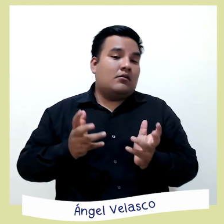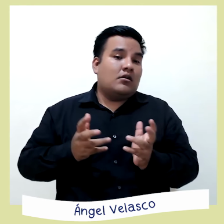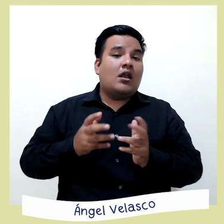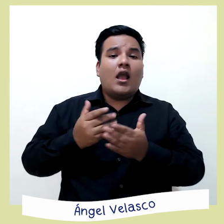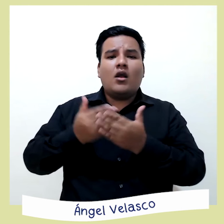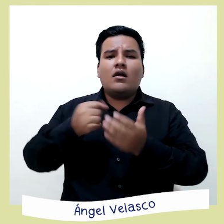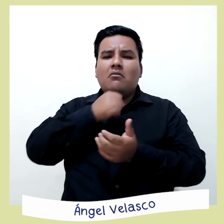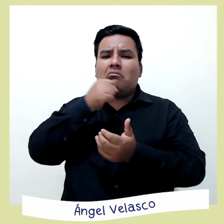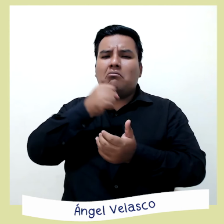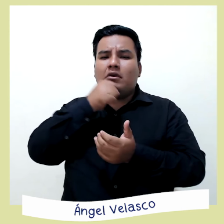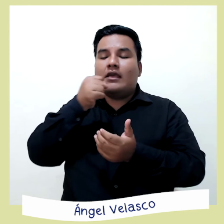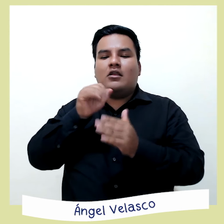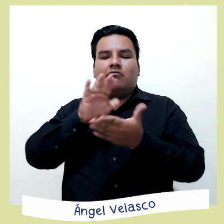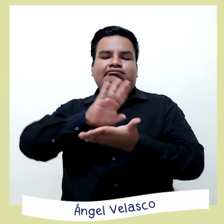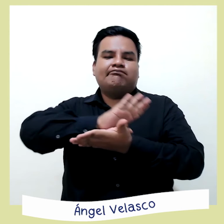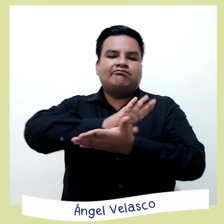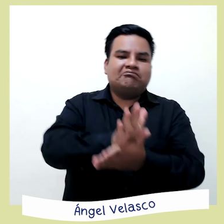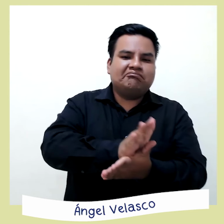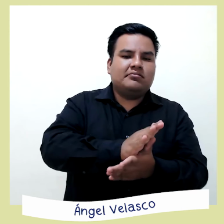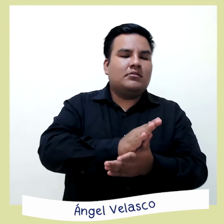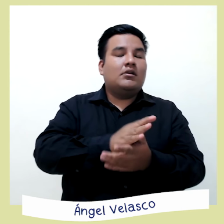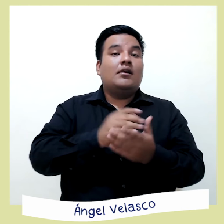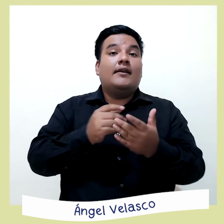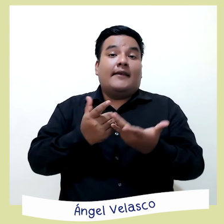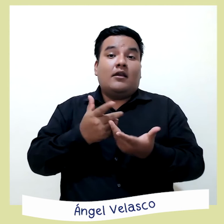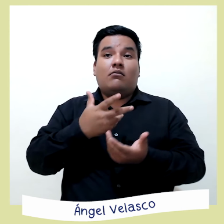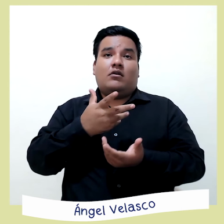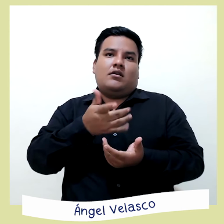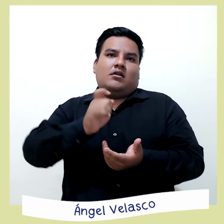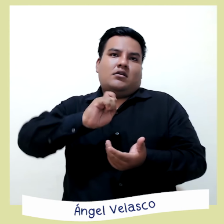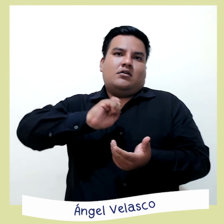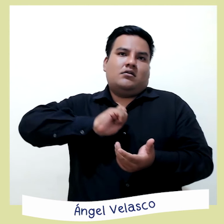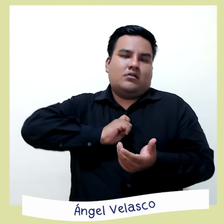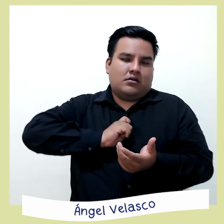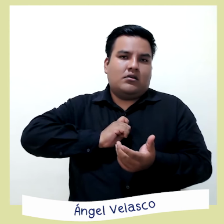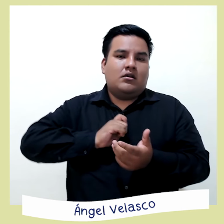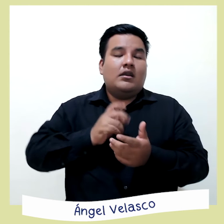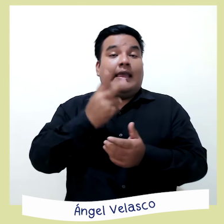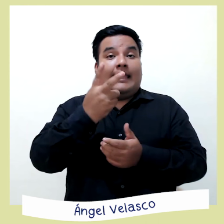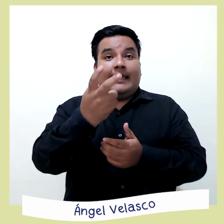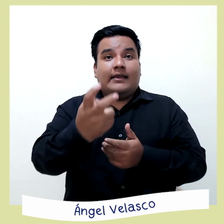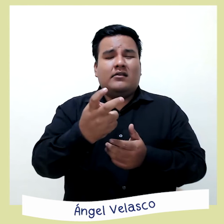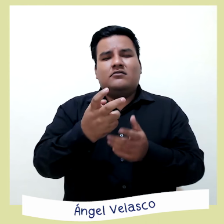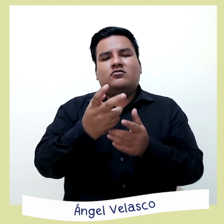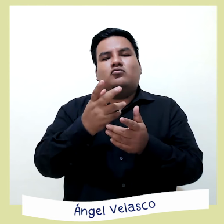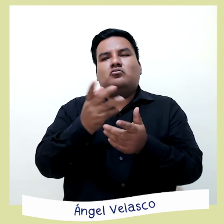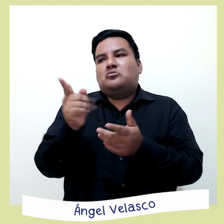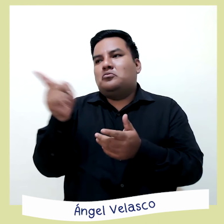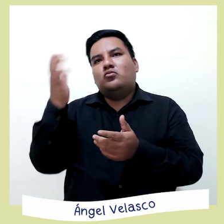agrícolas y cómo podía haber fenómenos astrológicos. En la actualidad, pues obviamente que estamos relegados y